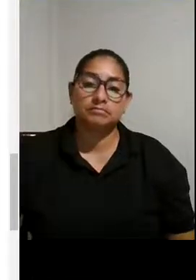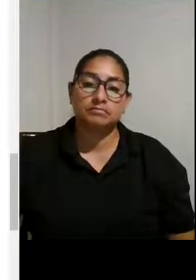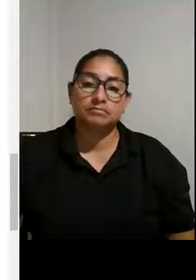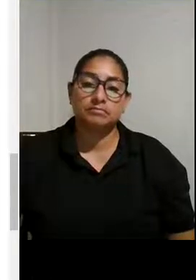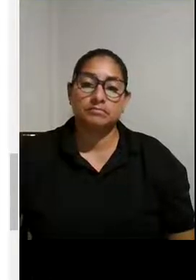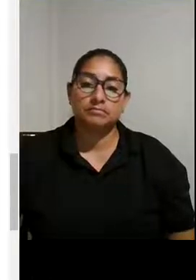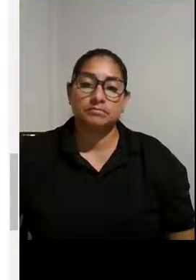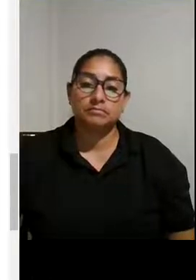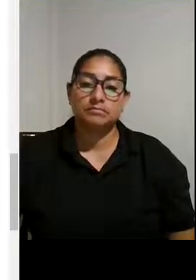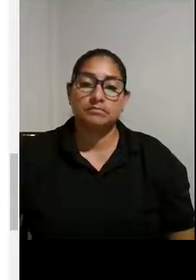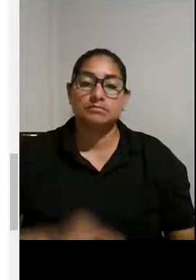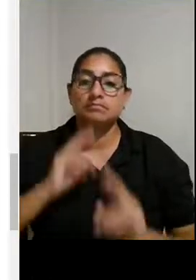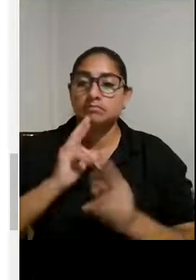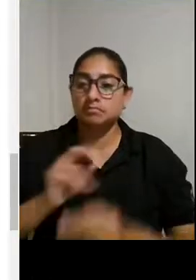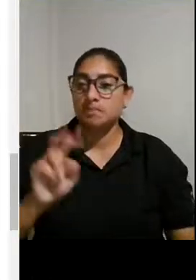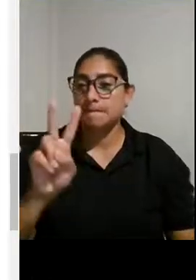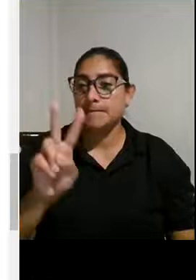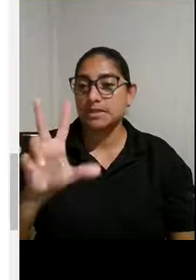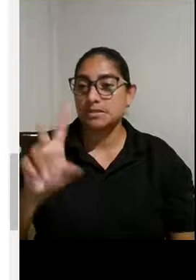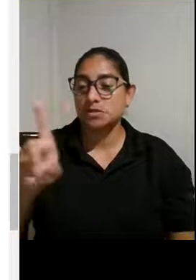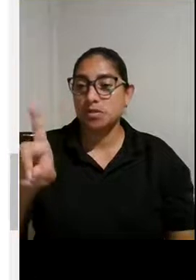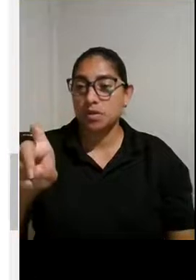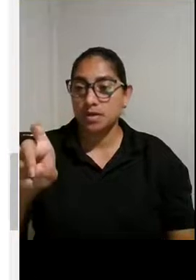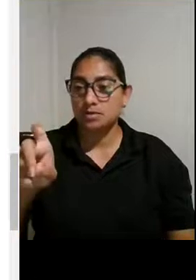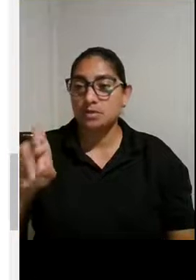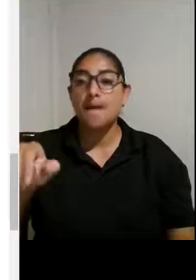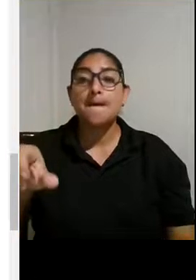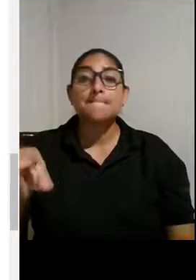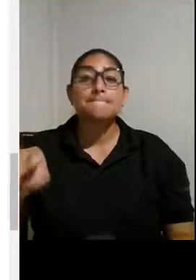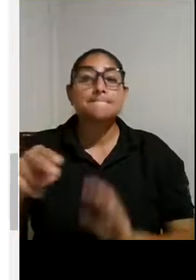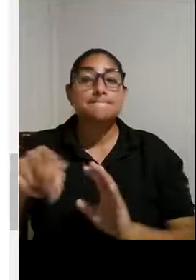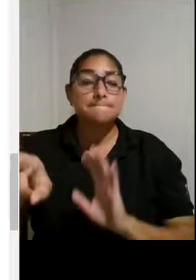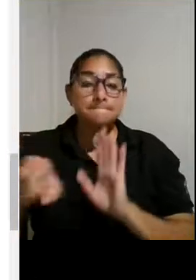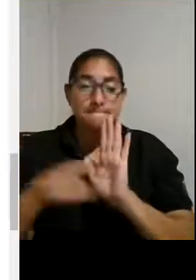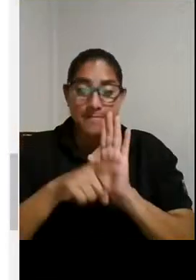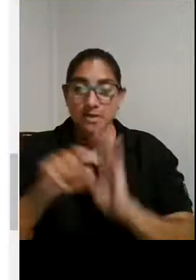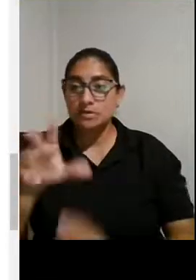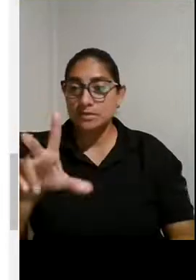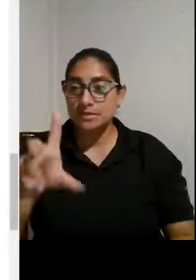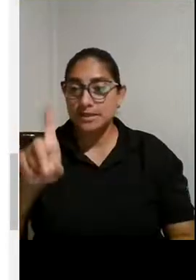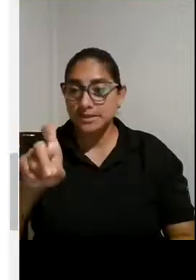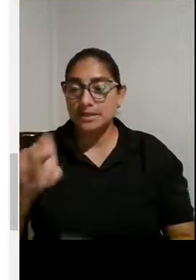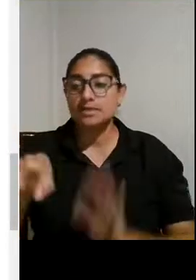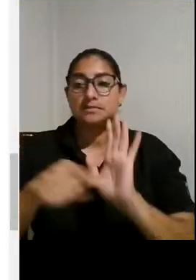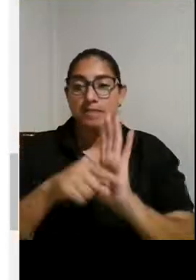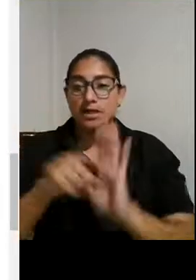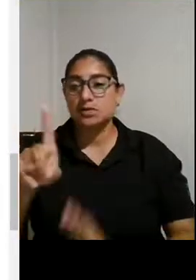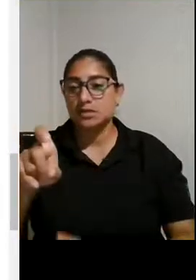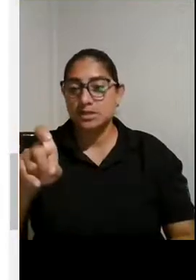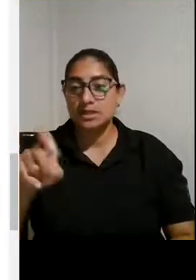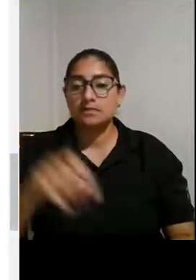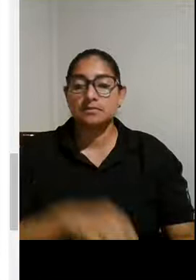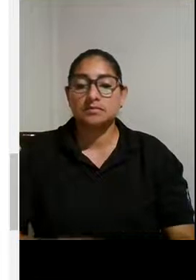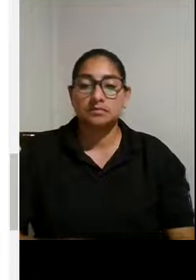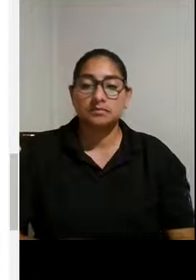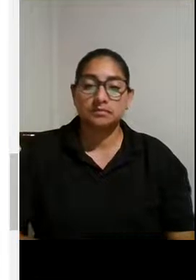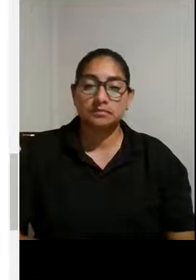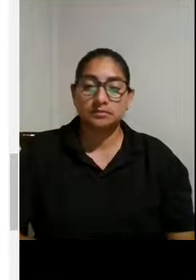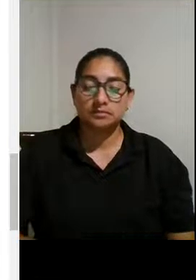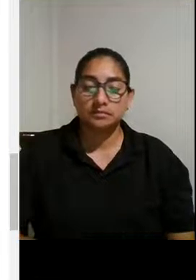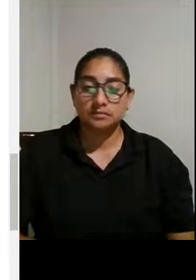25x menos 3x menos 100. Y simplificando, 25x